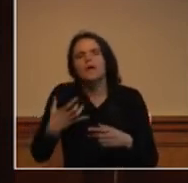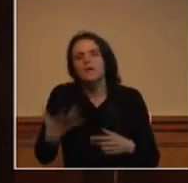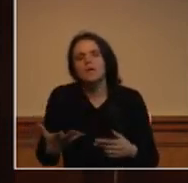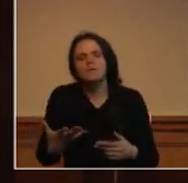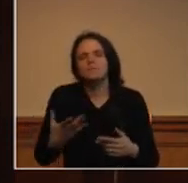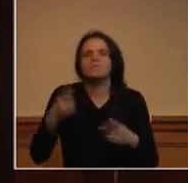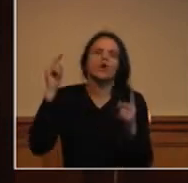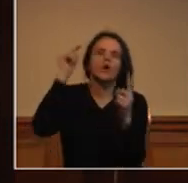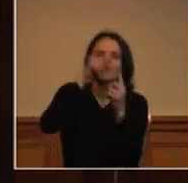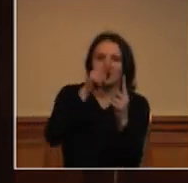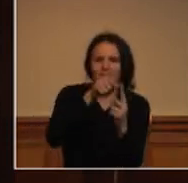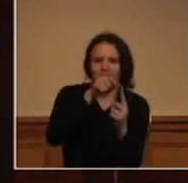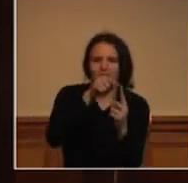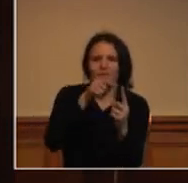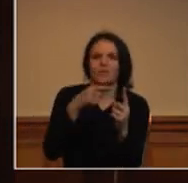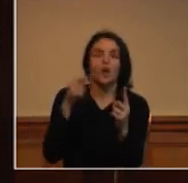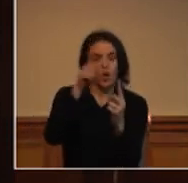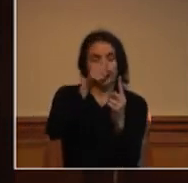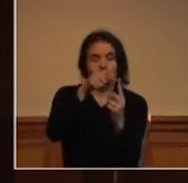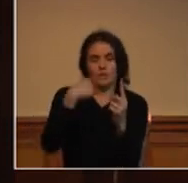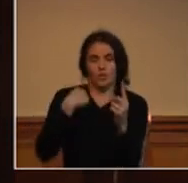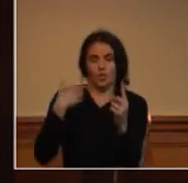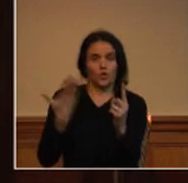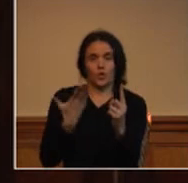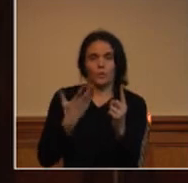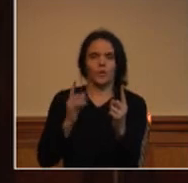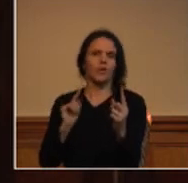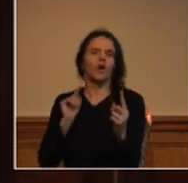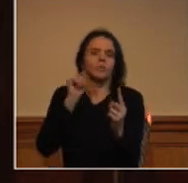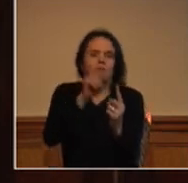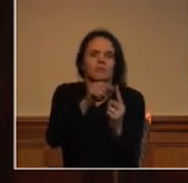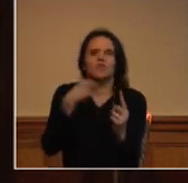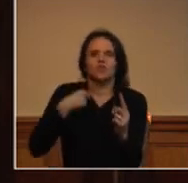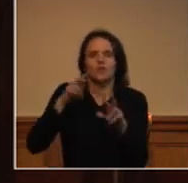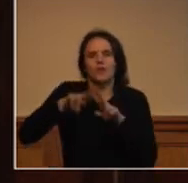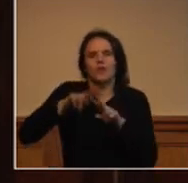algo? El objetivo. ¿Quién lo traza? Yo. ¿Con quién? Con el niño.